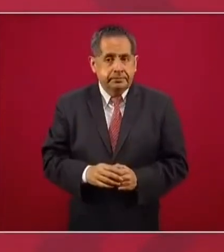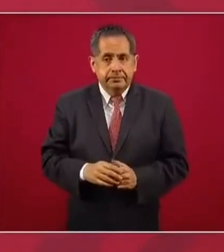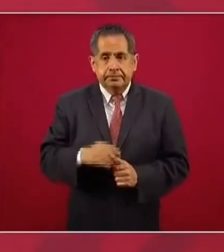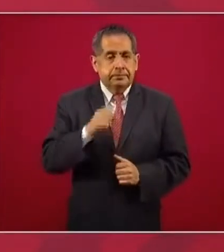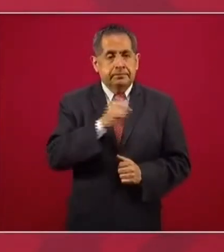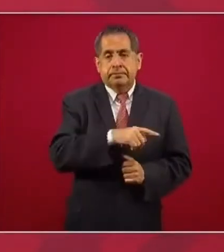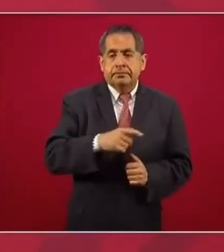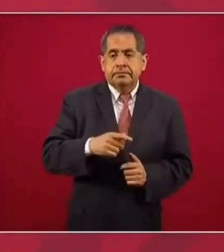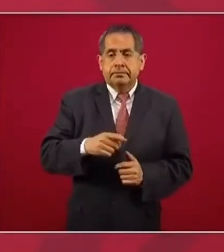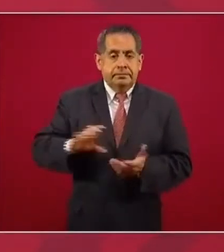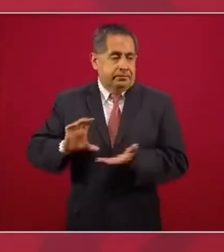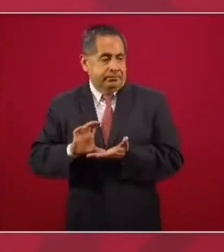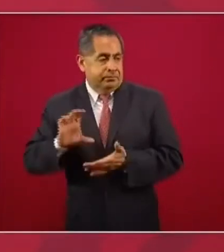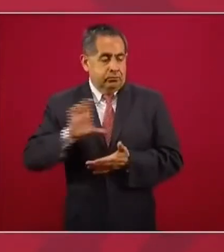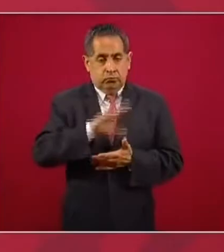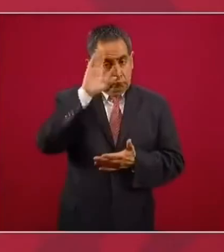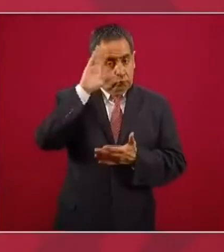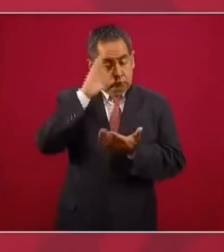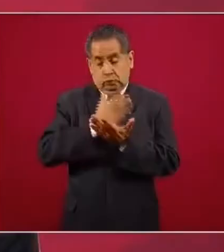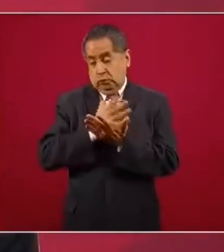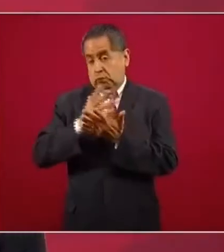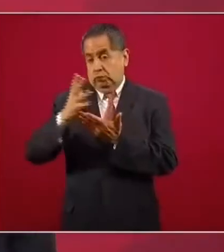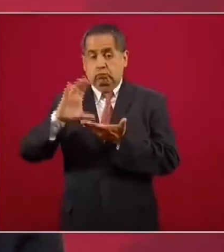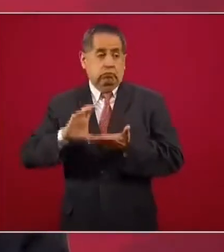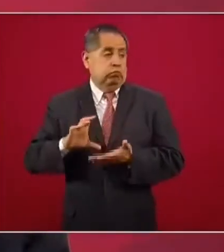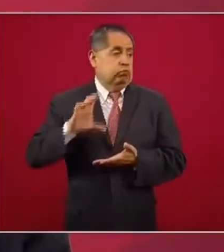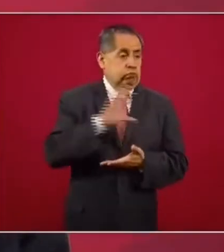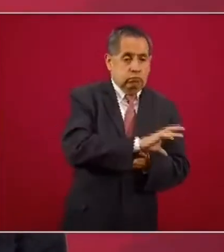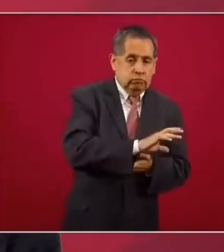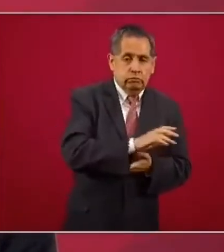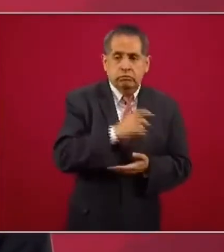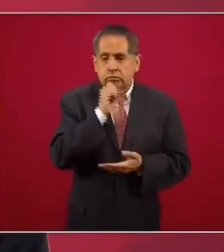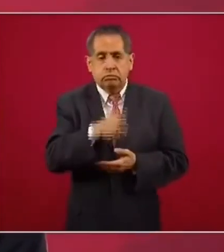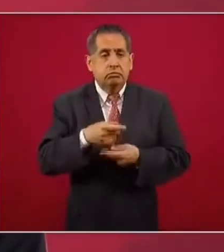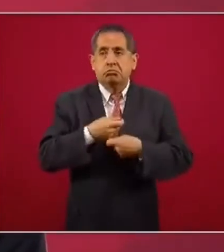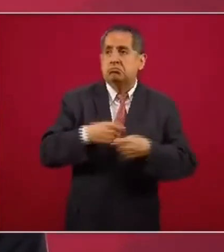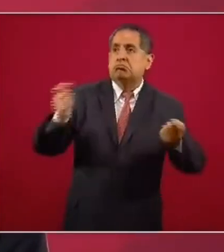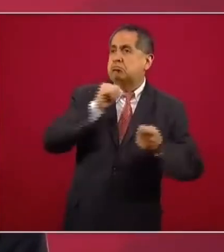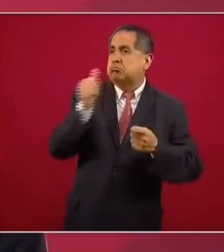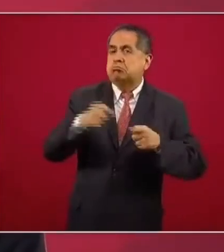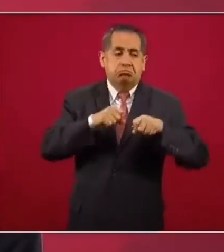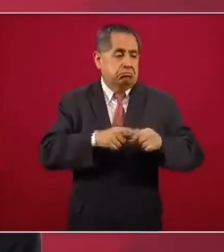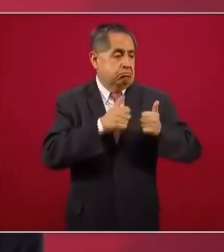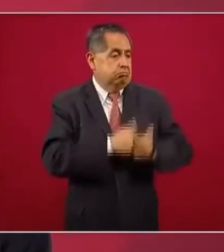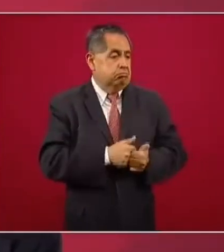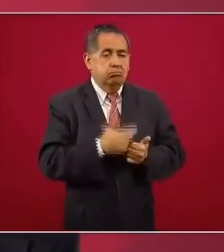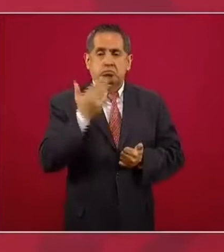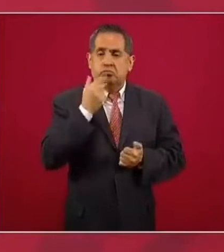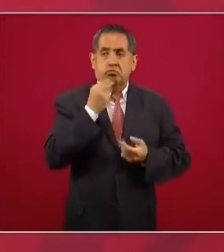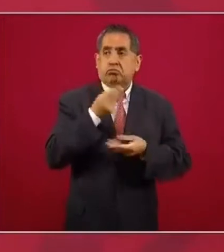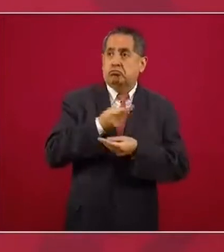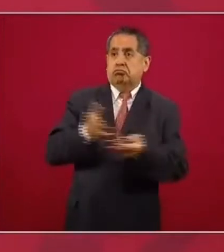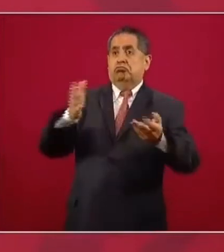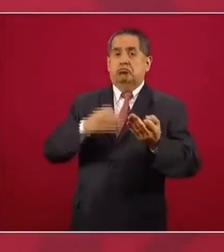el pago exagerado por los medicamentos, sino también el sistema de distribución. No